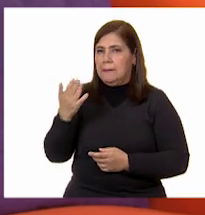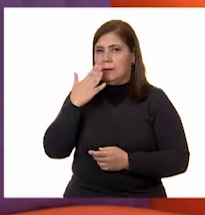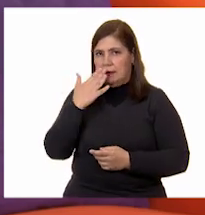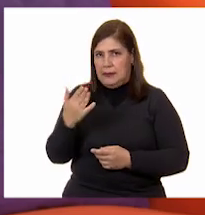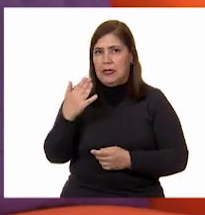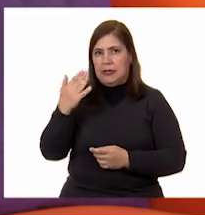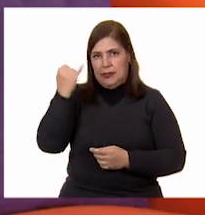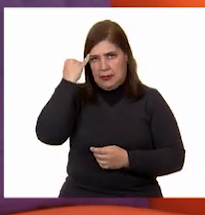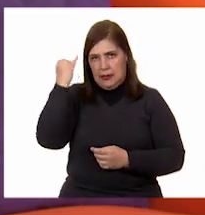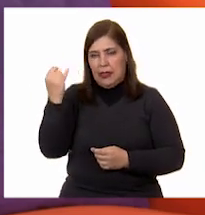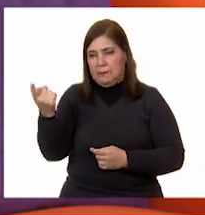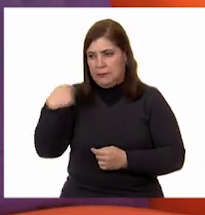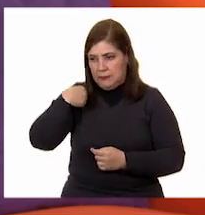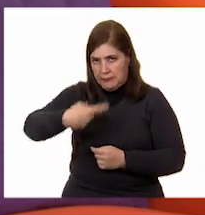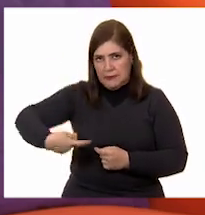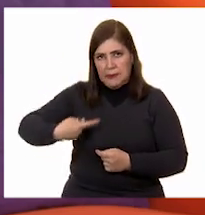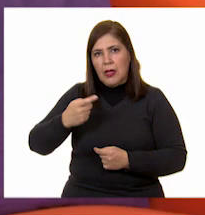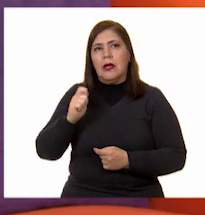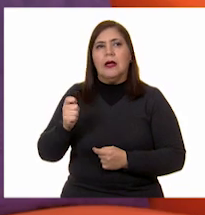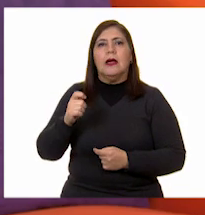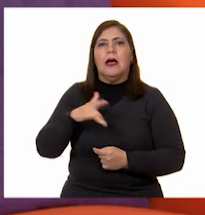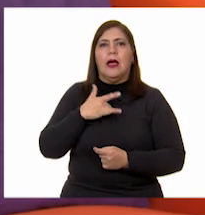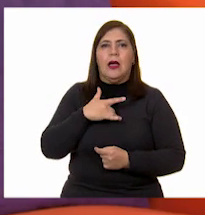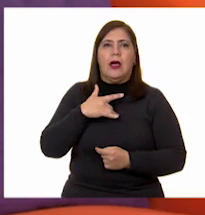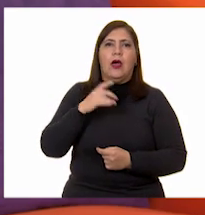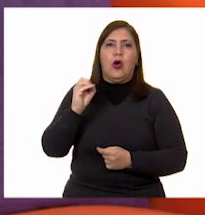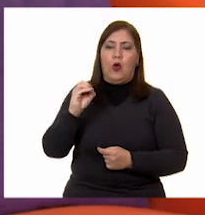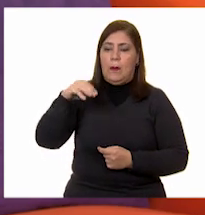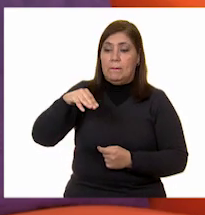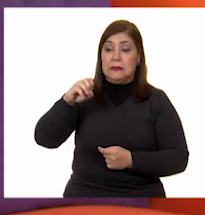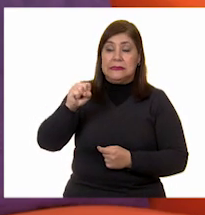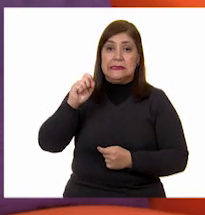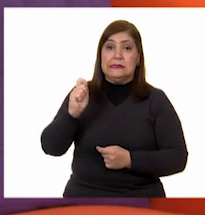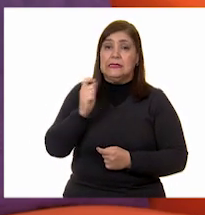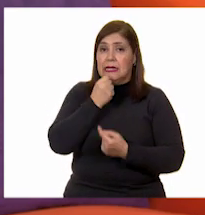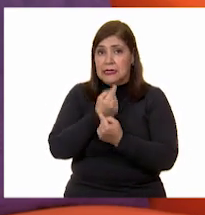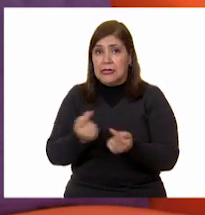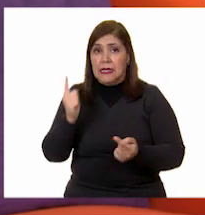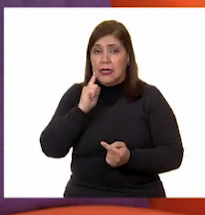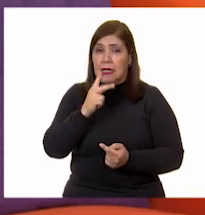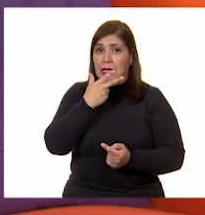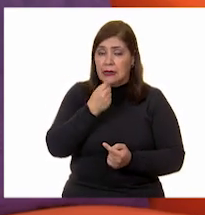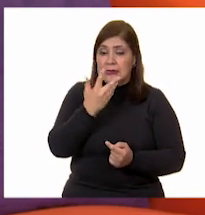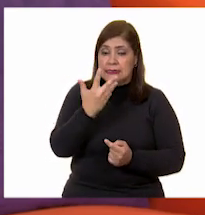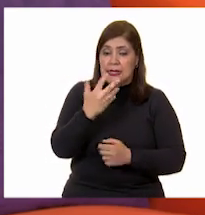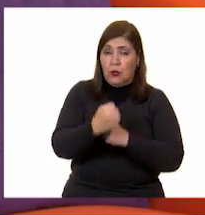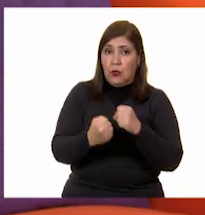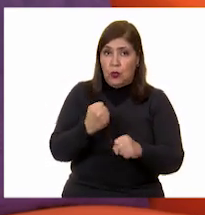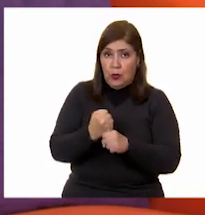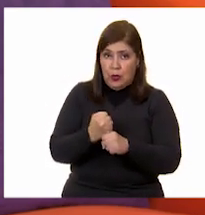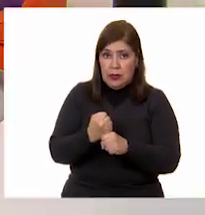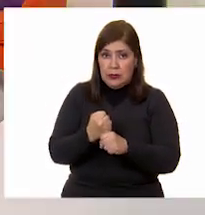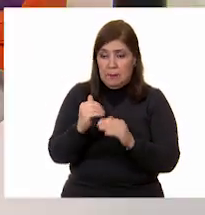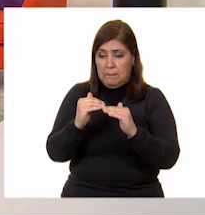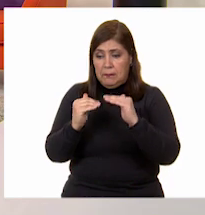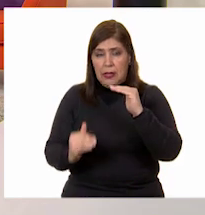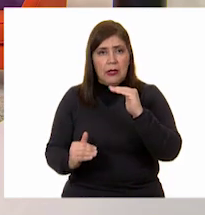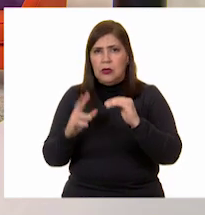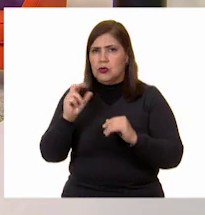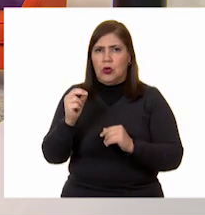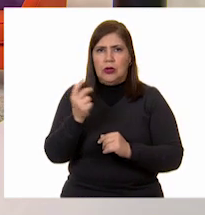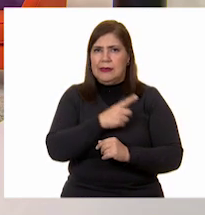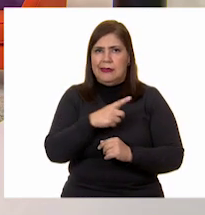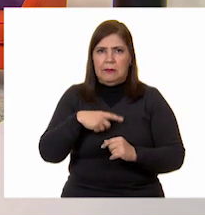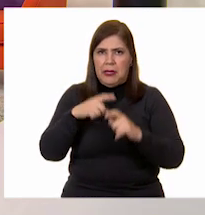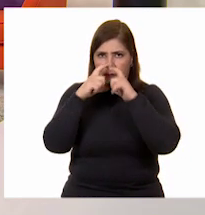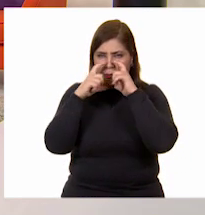punto. De acuerdo con la Organización Mundial de la Salud, las niñas y niños de hasta 5 años de edad no deberán usar